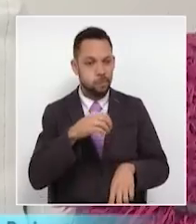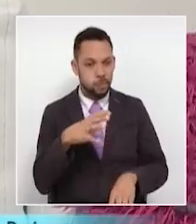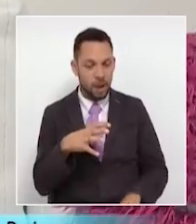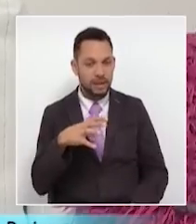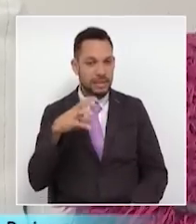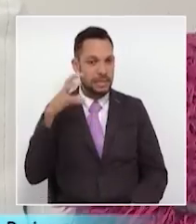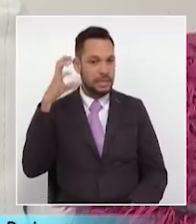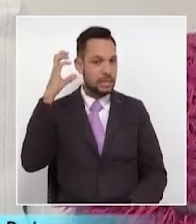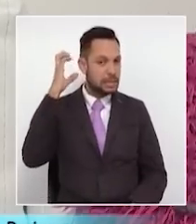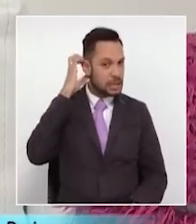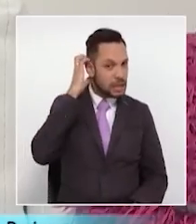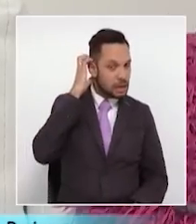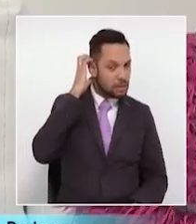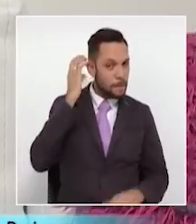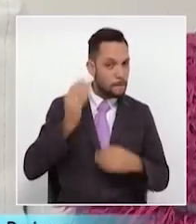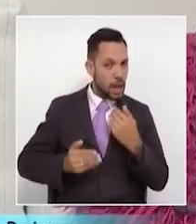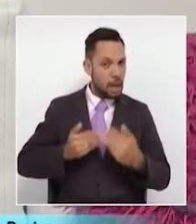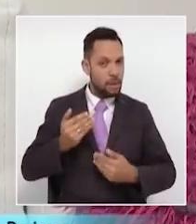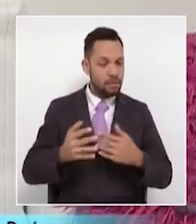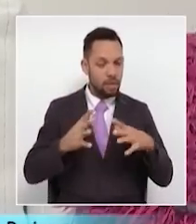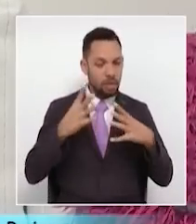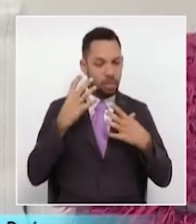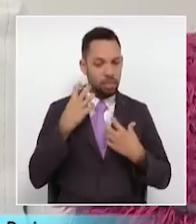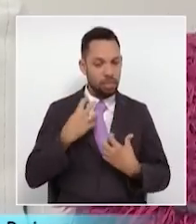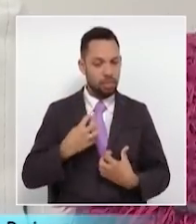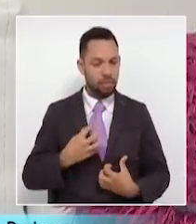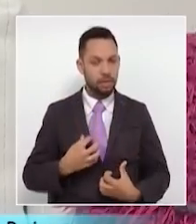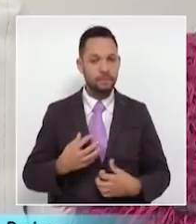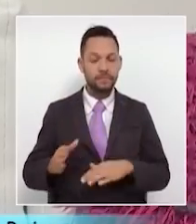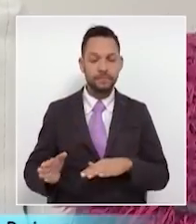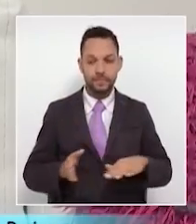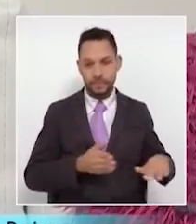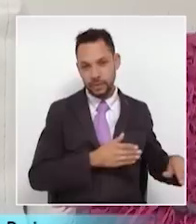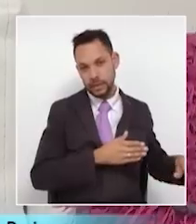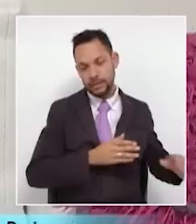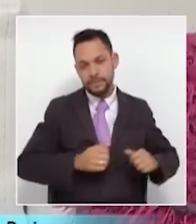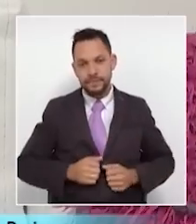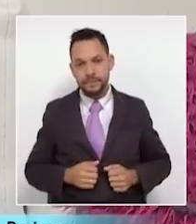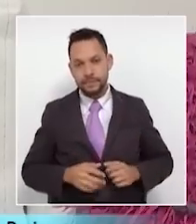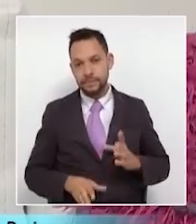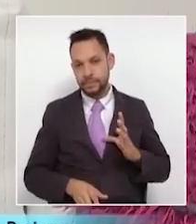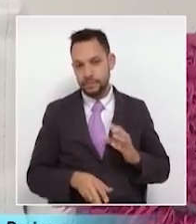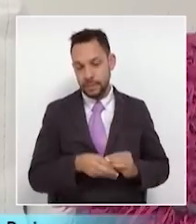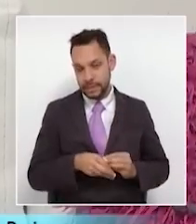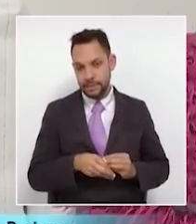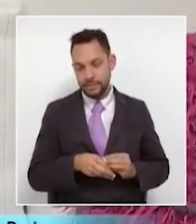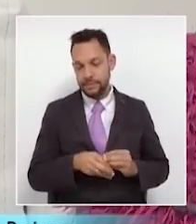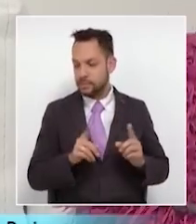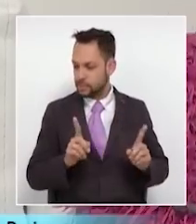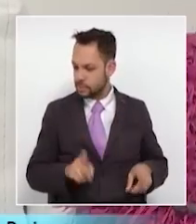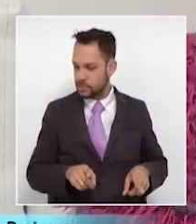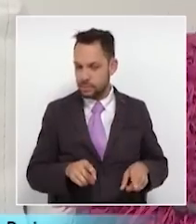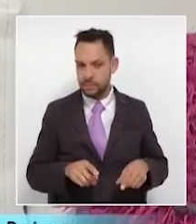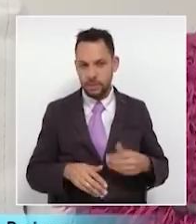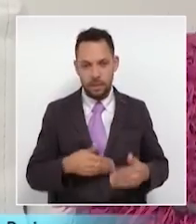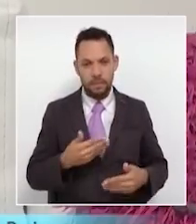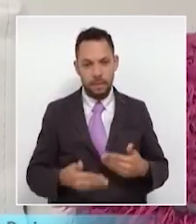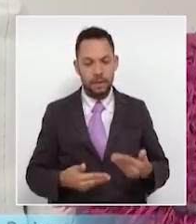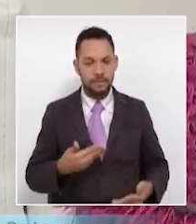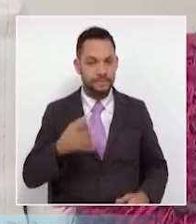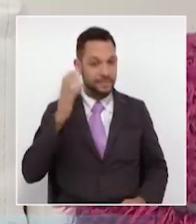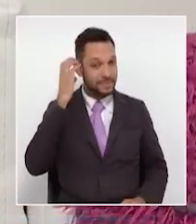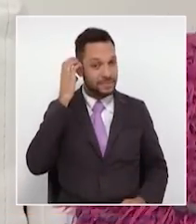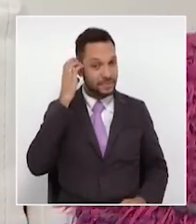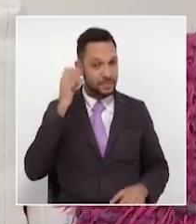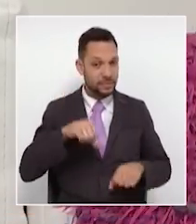contribuye al deterioro cognitivo otra de las otro de las causas que va a contribuir al deterioro cognitivo es la